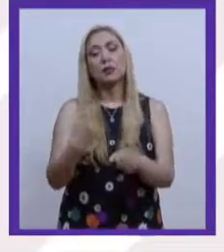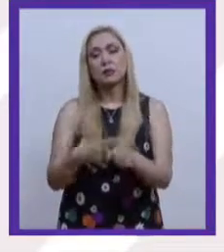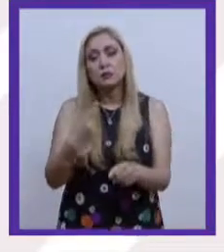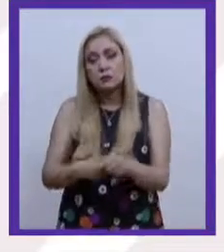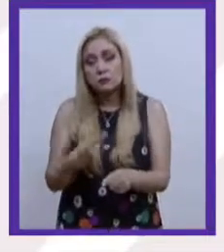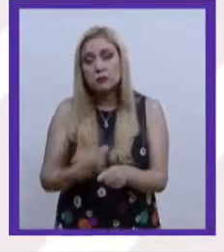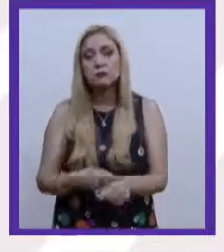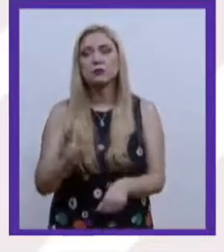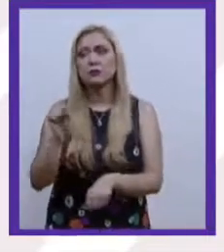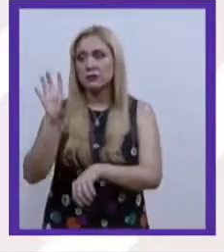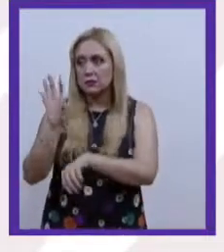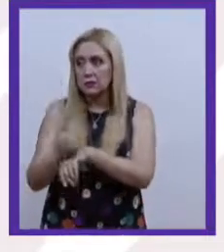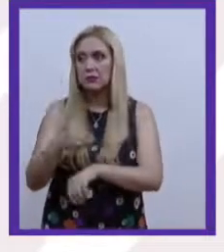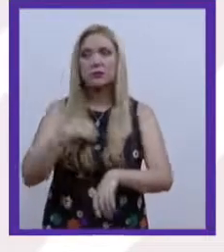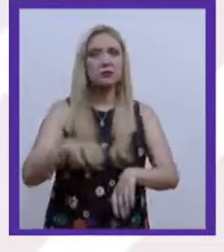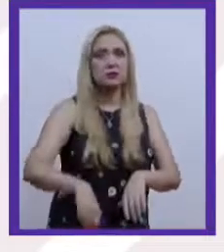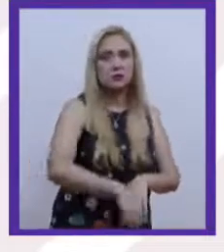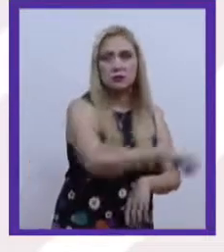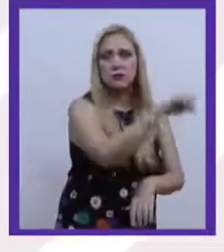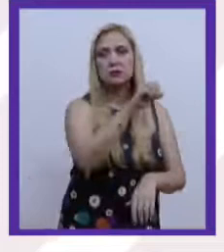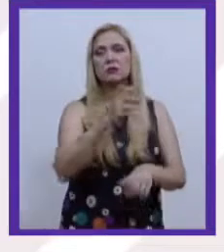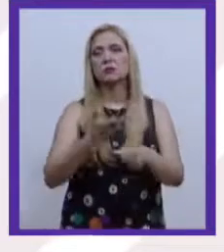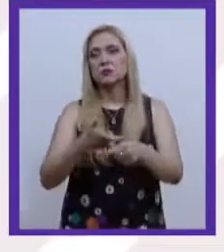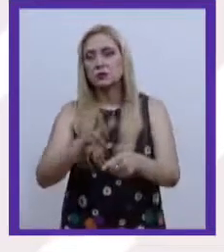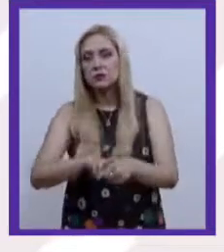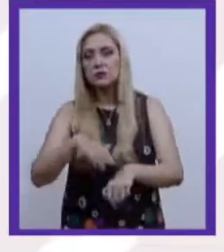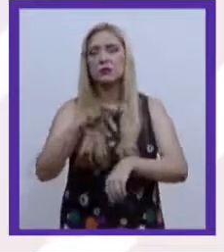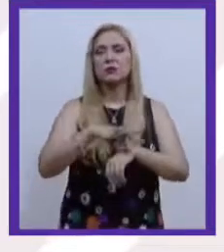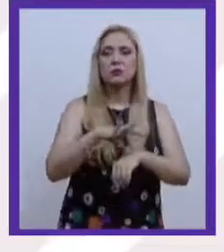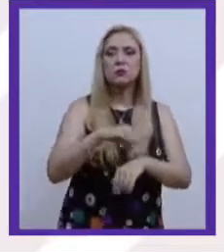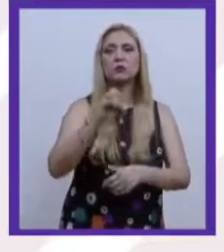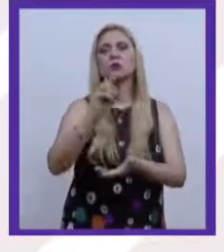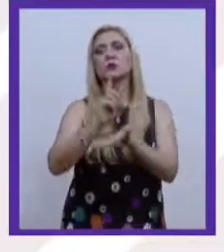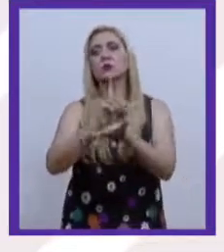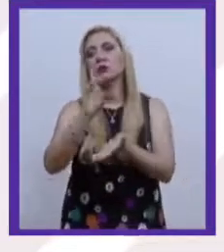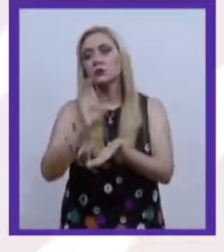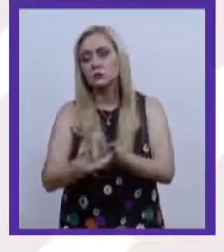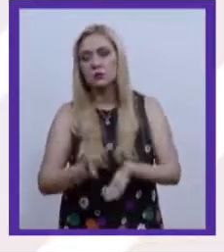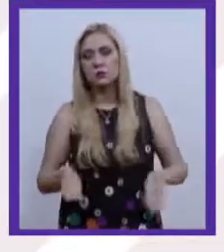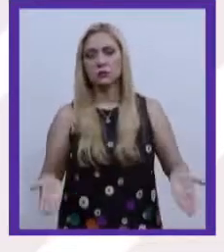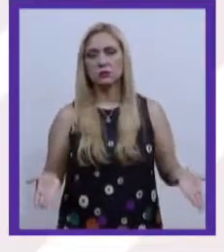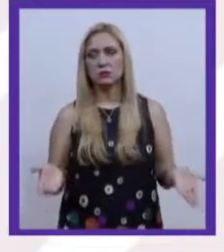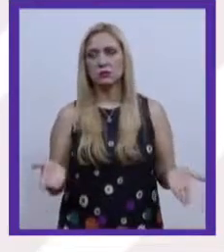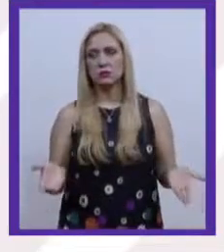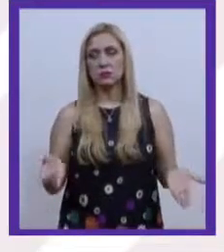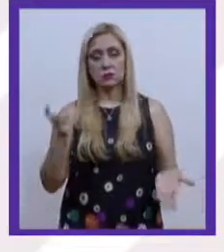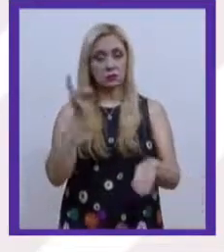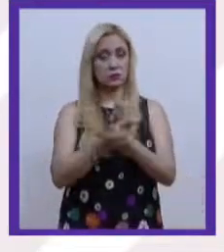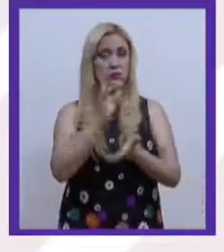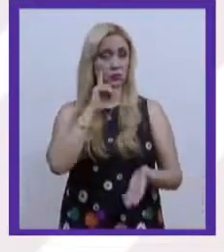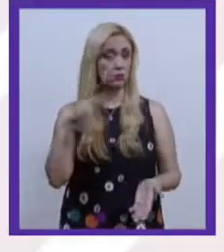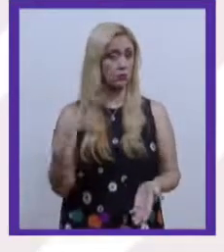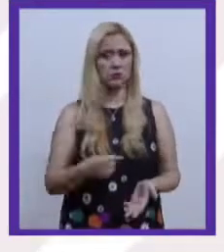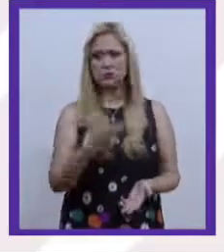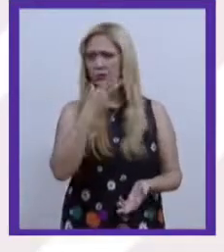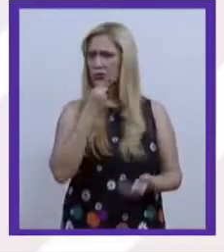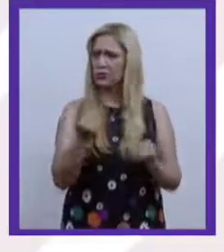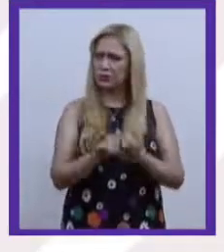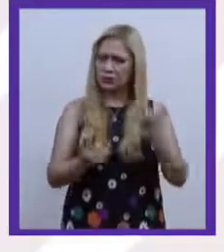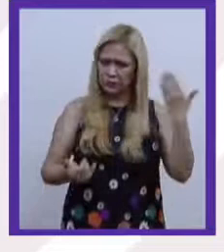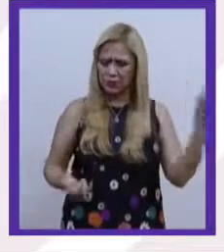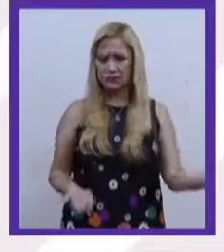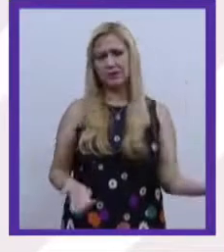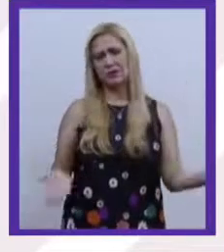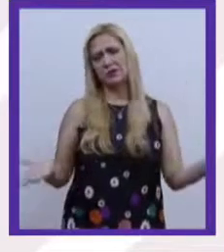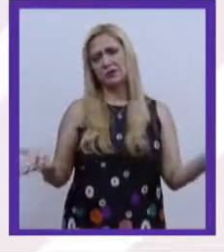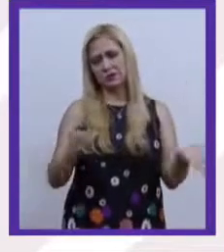de permisos para poder cuidar a personas enfermas o con alguna discapacidad, que no solamente sea para las mujeres, sino también para los hombres